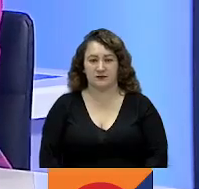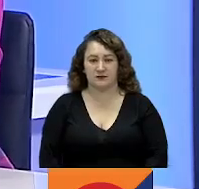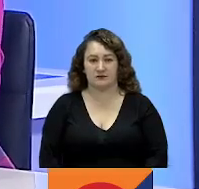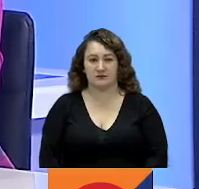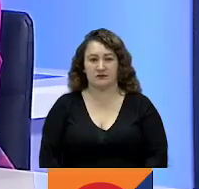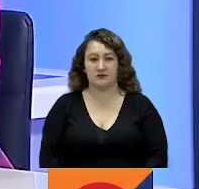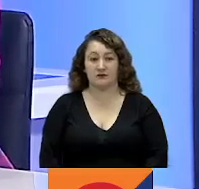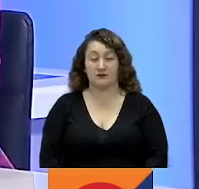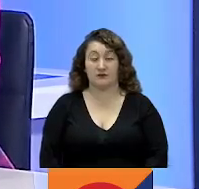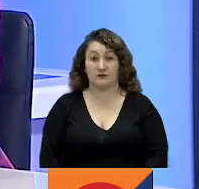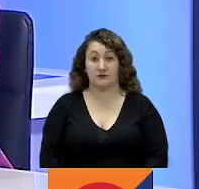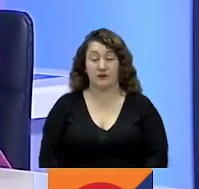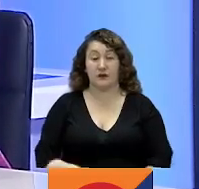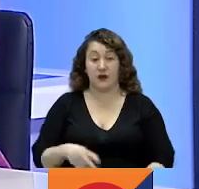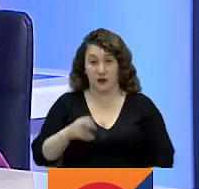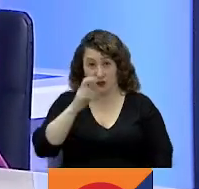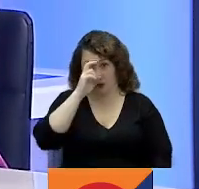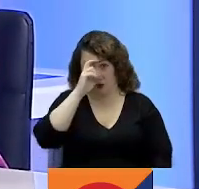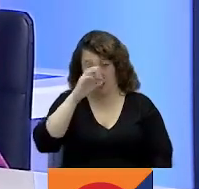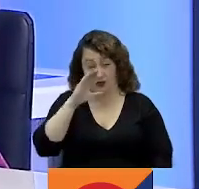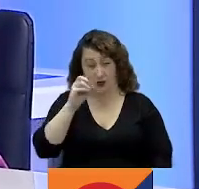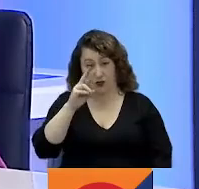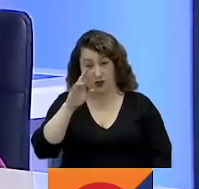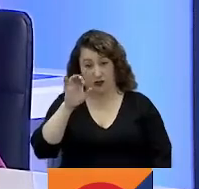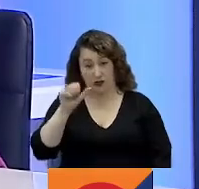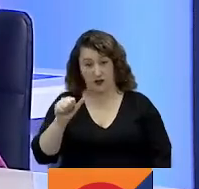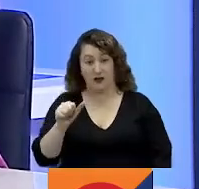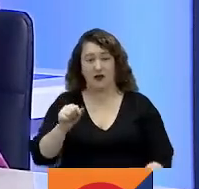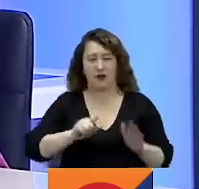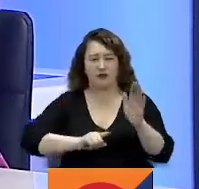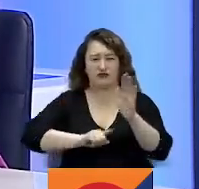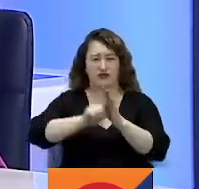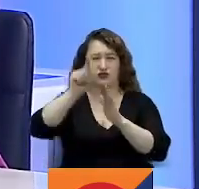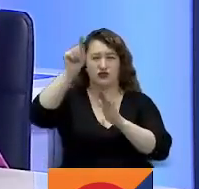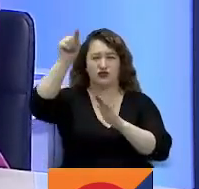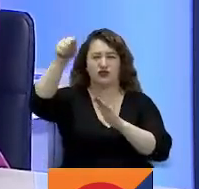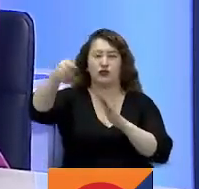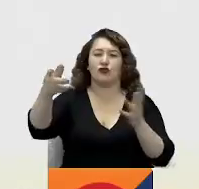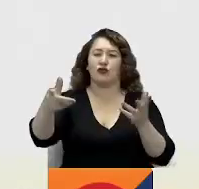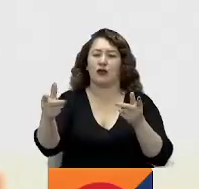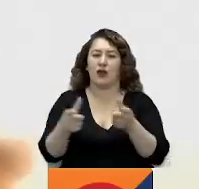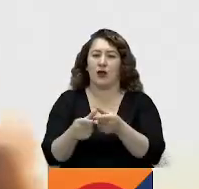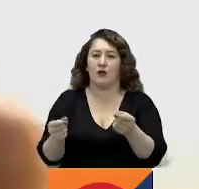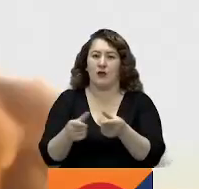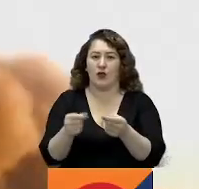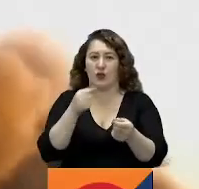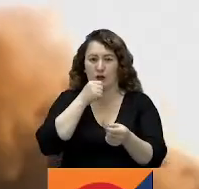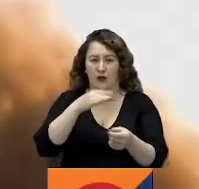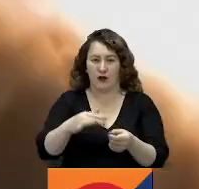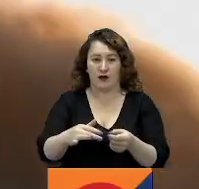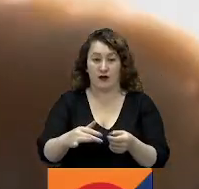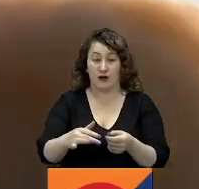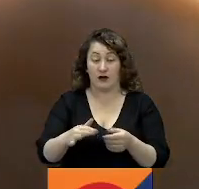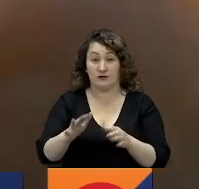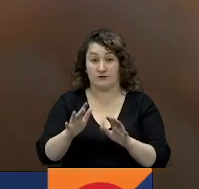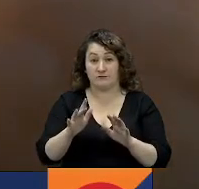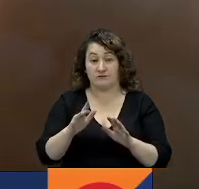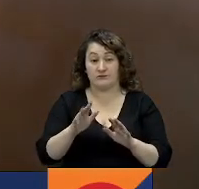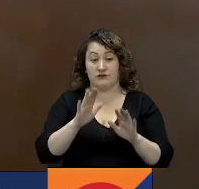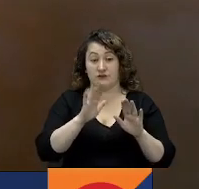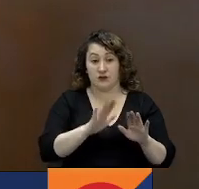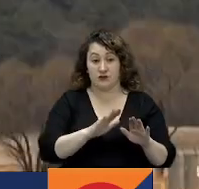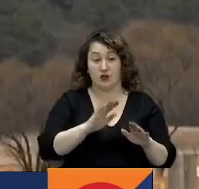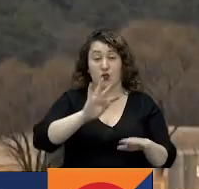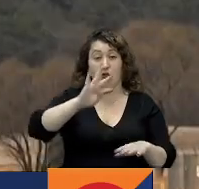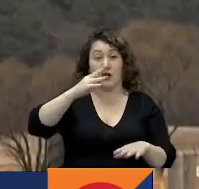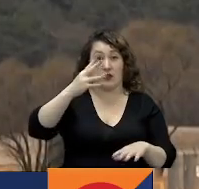Y Corea del Norte lanzó un nuevo misil balístico de corto alcance al mar de Japón, según anunciaron las Fuerzas Armadas de Seúl. Este es el